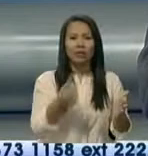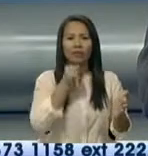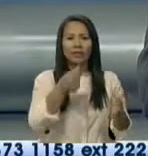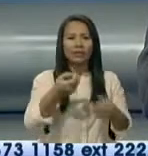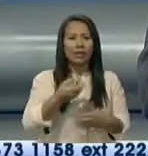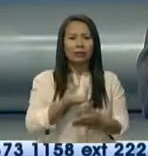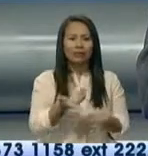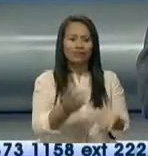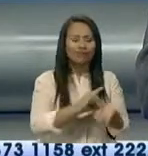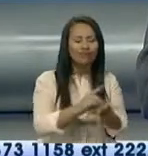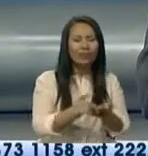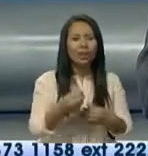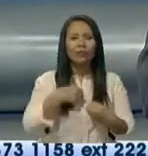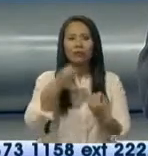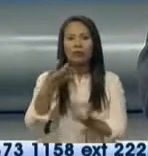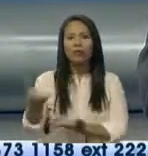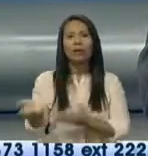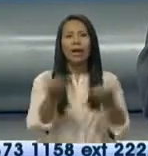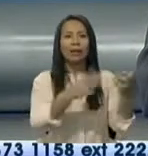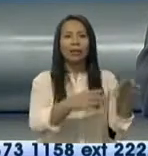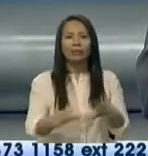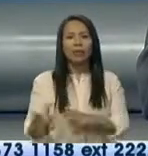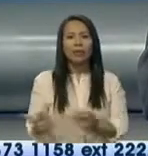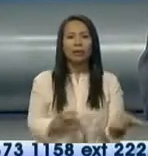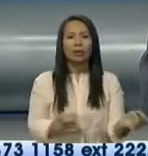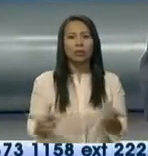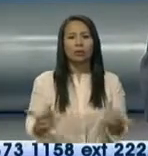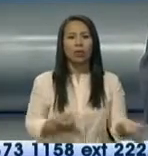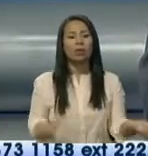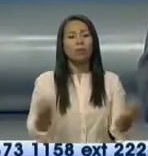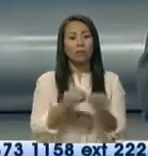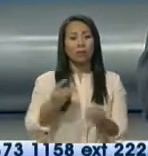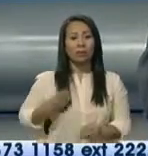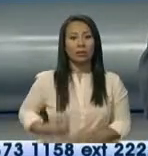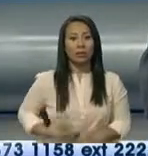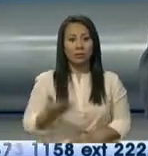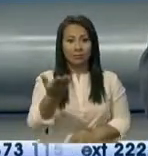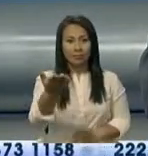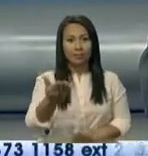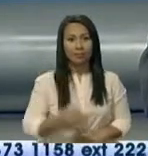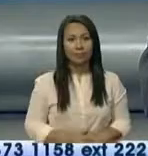informó que se trató de una acción de control. Más detalles a continuación.